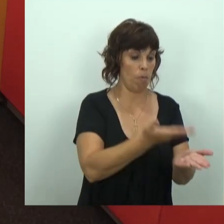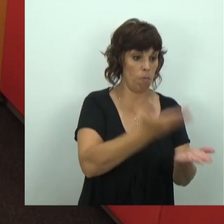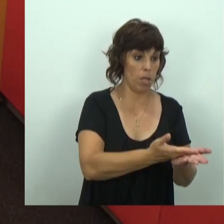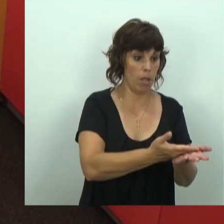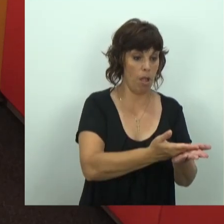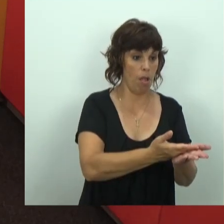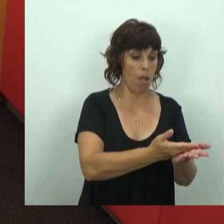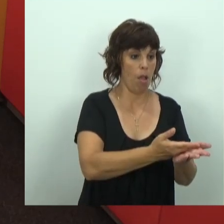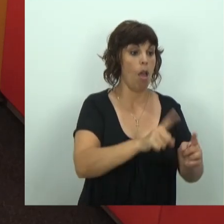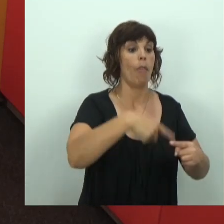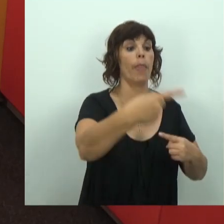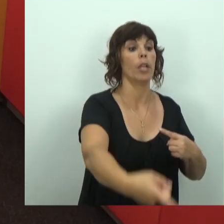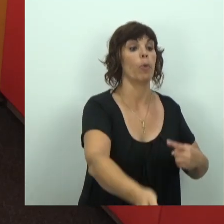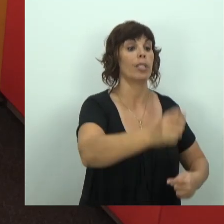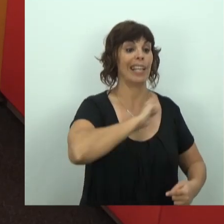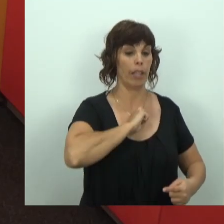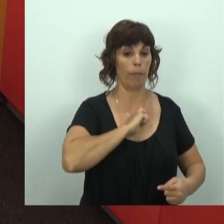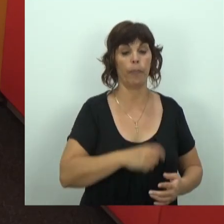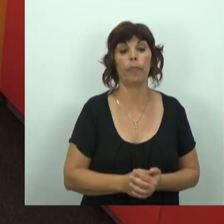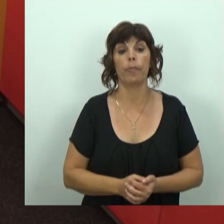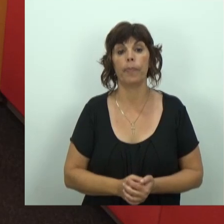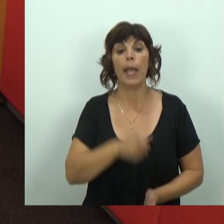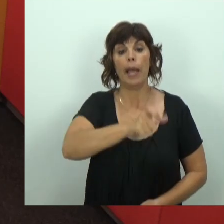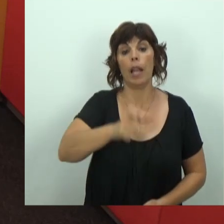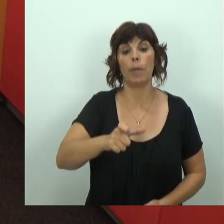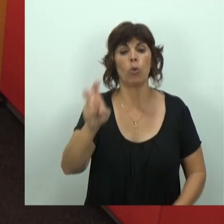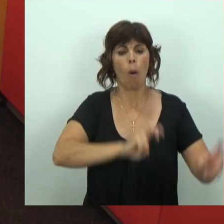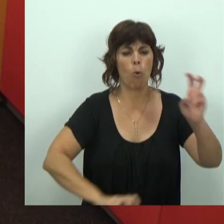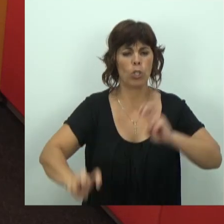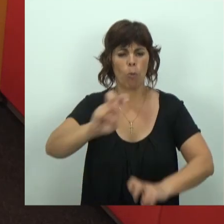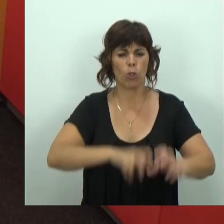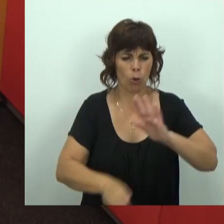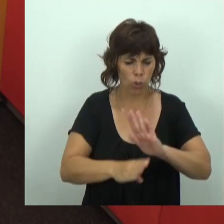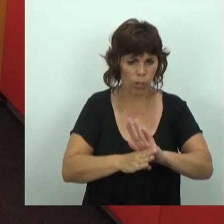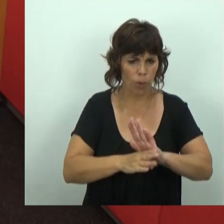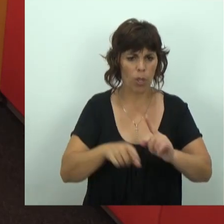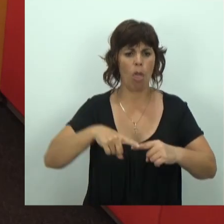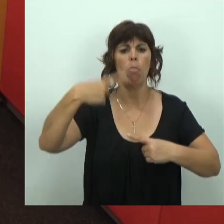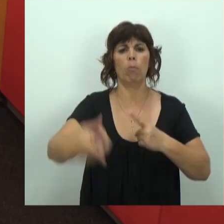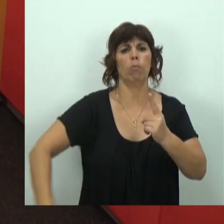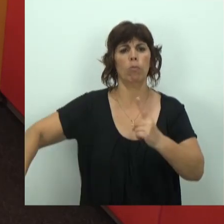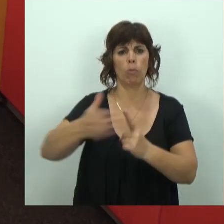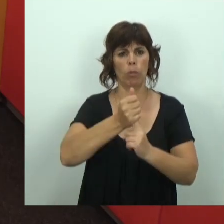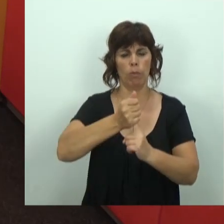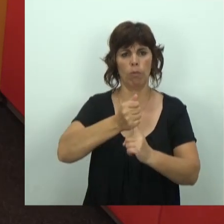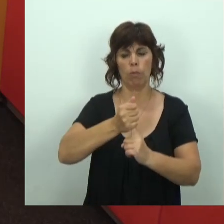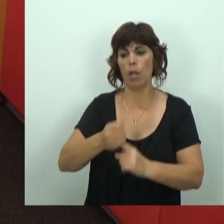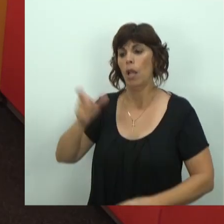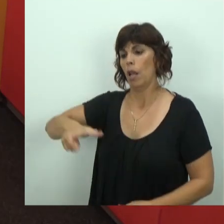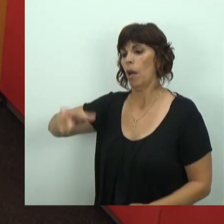recibe. Y el que constantemente busca, encuentra. Y